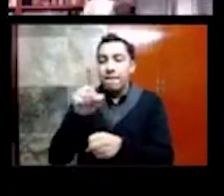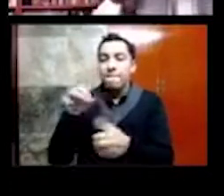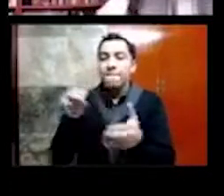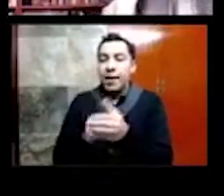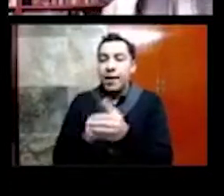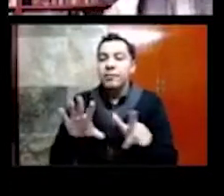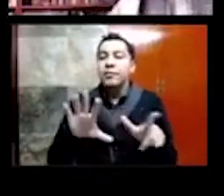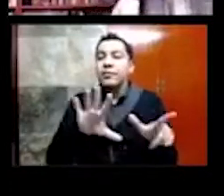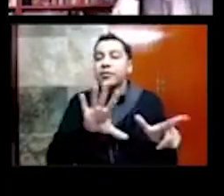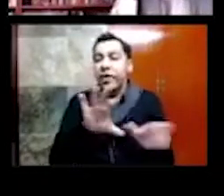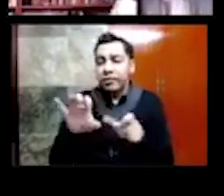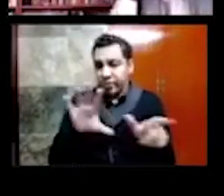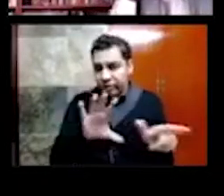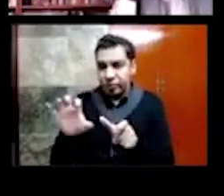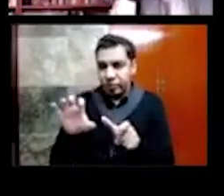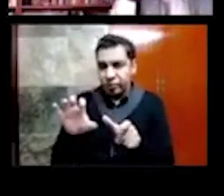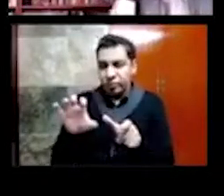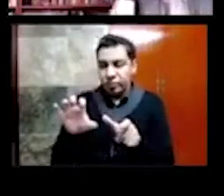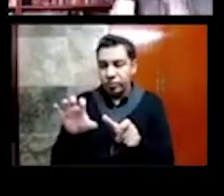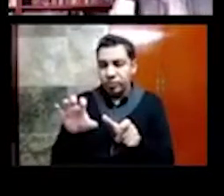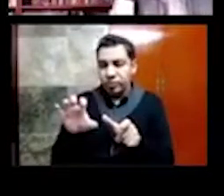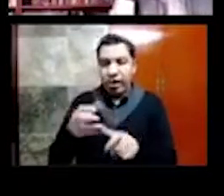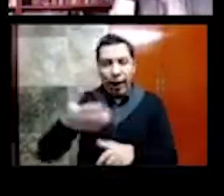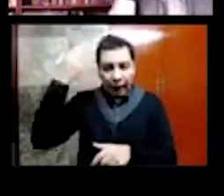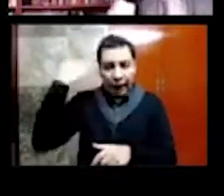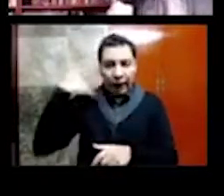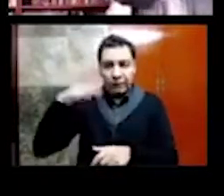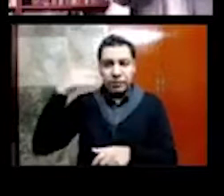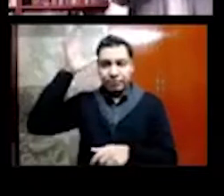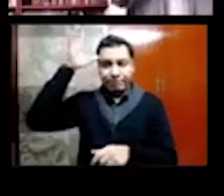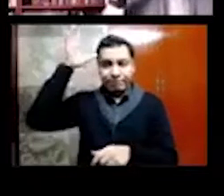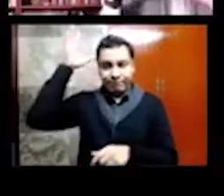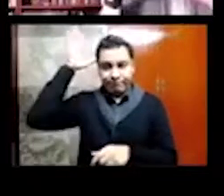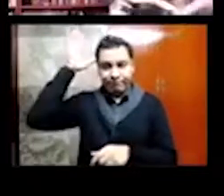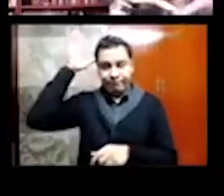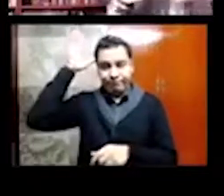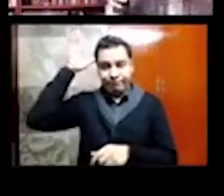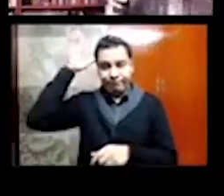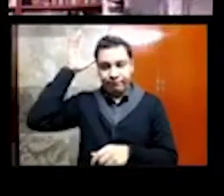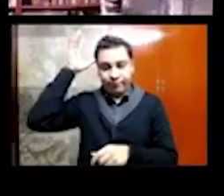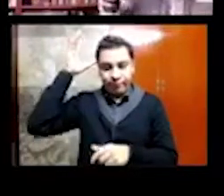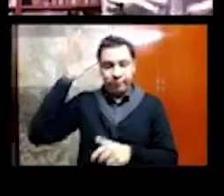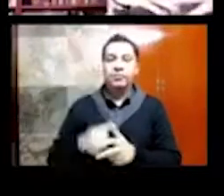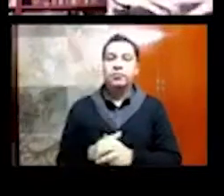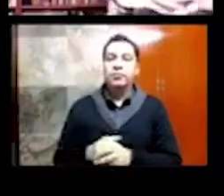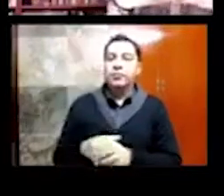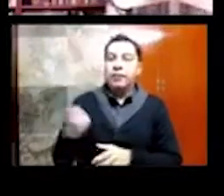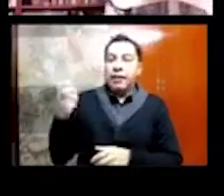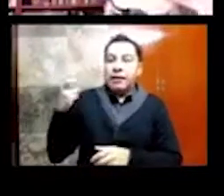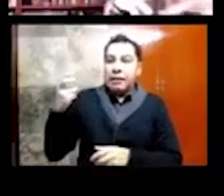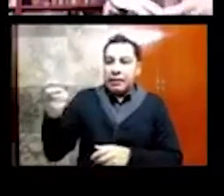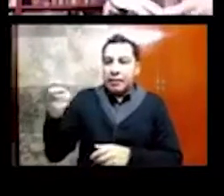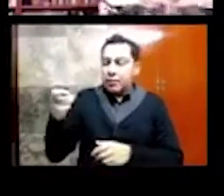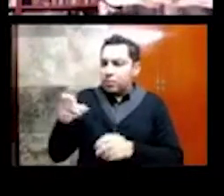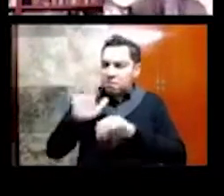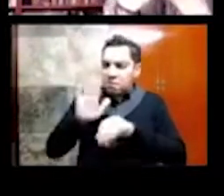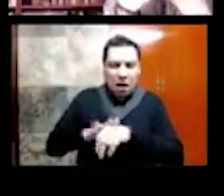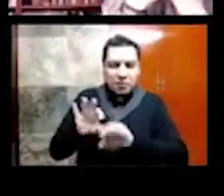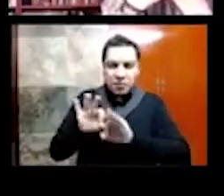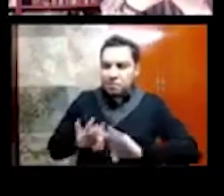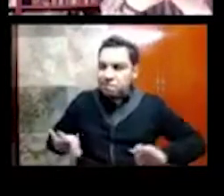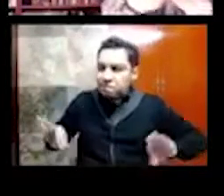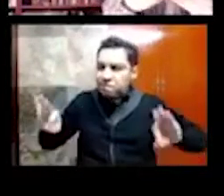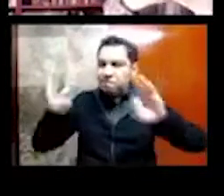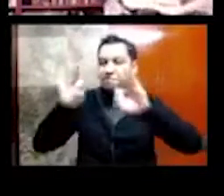ocupación del territorio de manera dispersa. Ese gran polo de atracción o centrípeto o